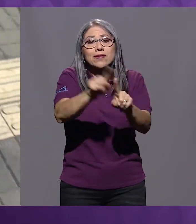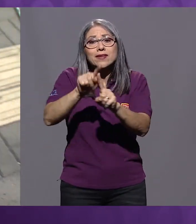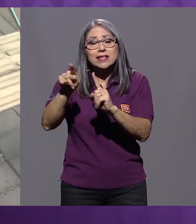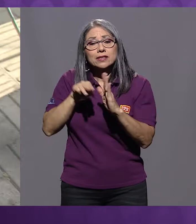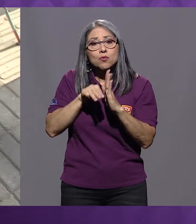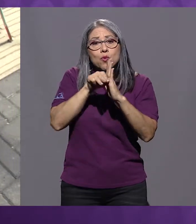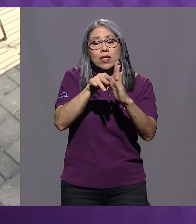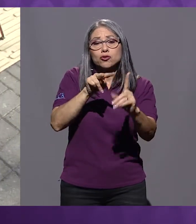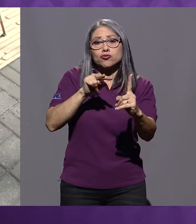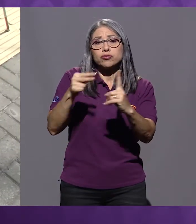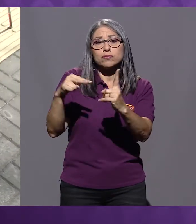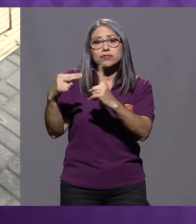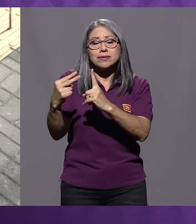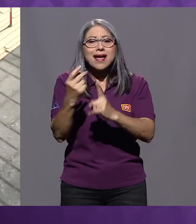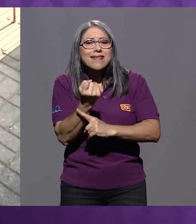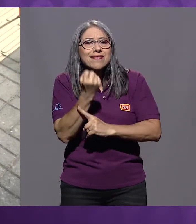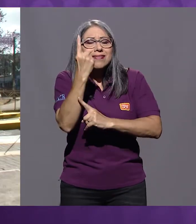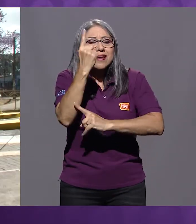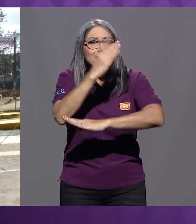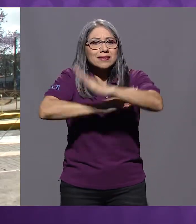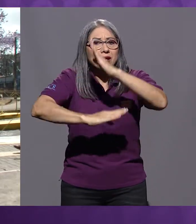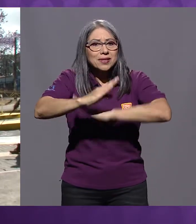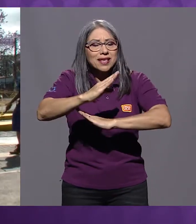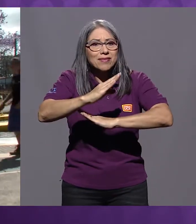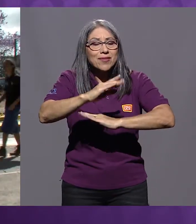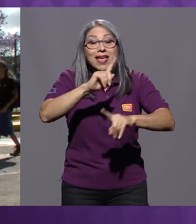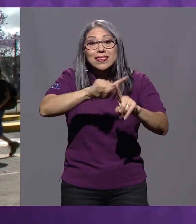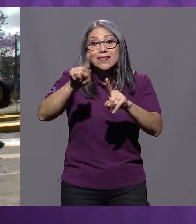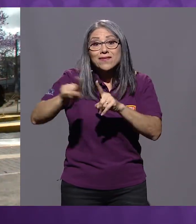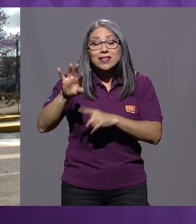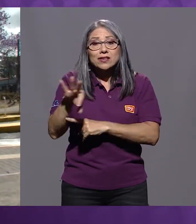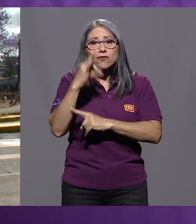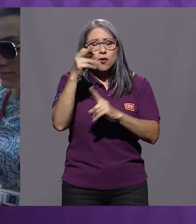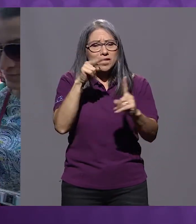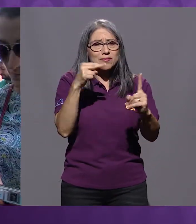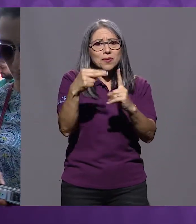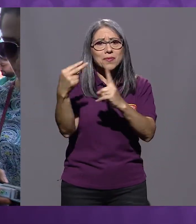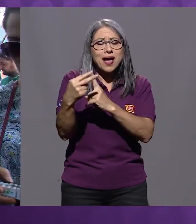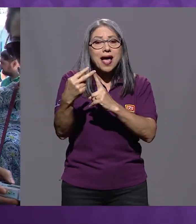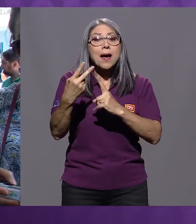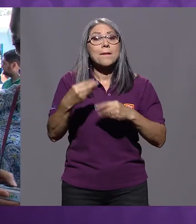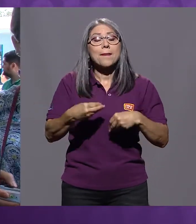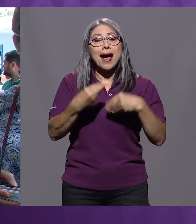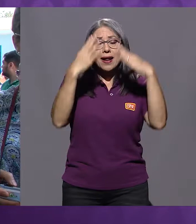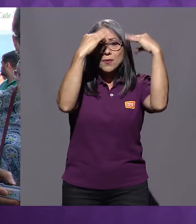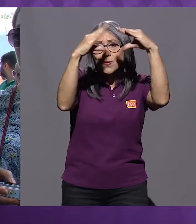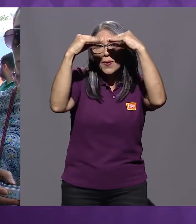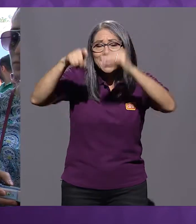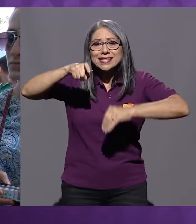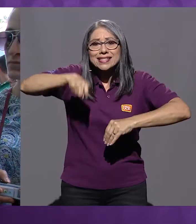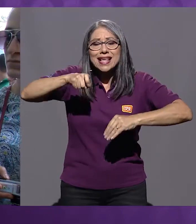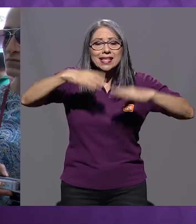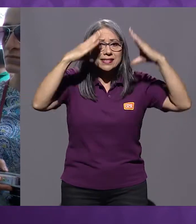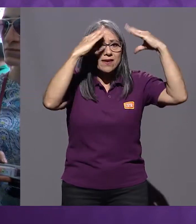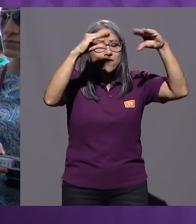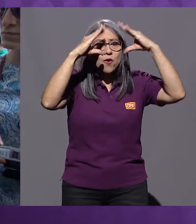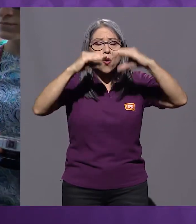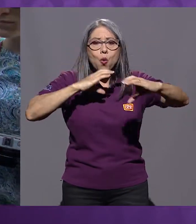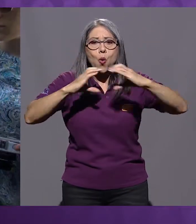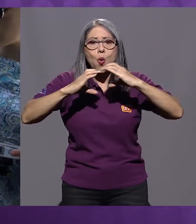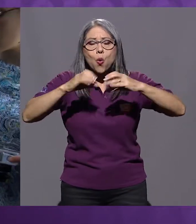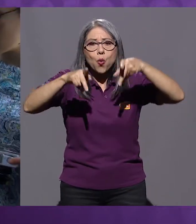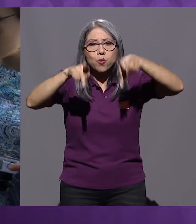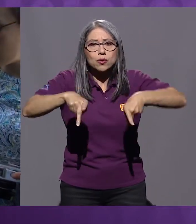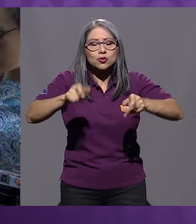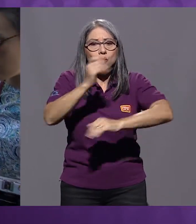la discapacidad, desde los enfoques para dar cobertura a las necesidades informativas y comunicativas de las personas